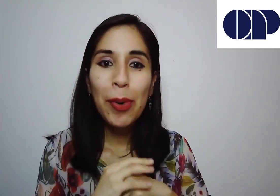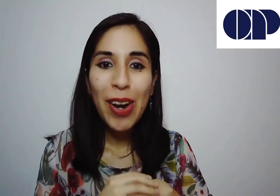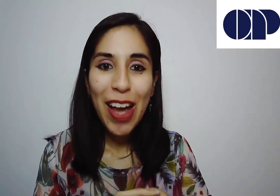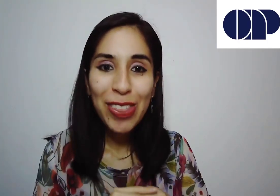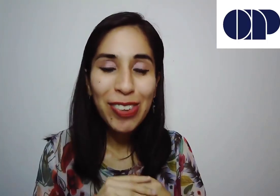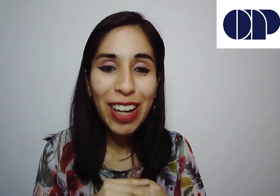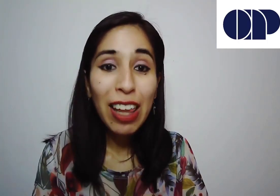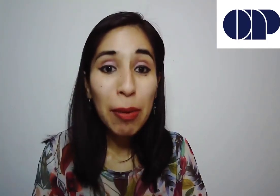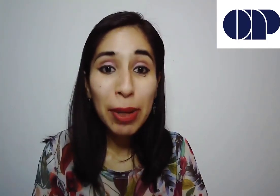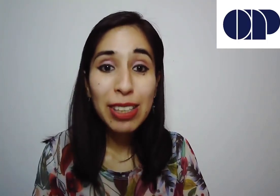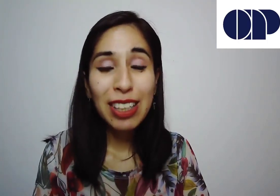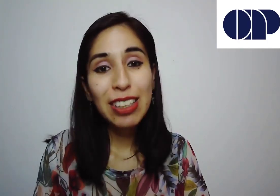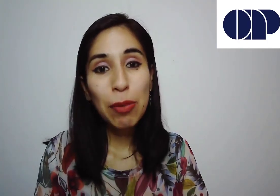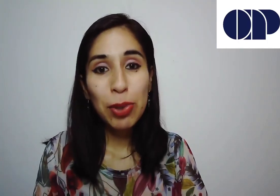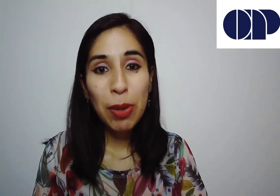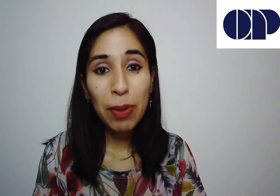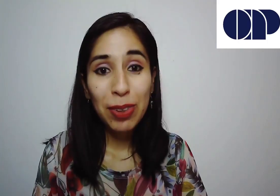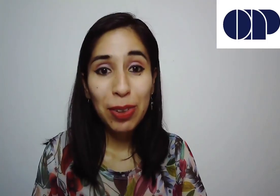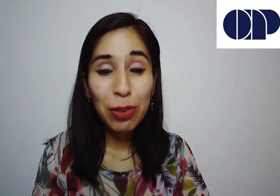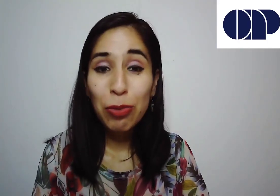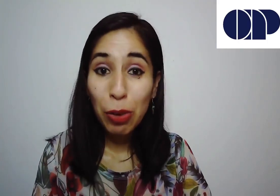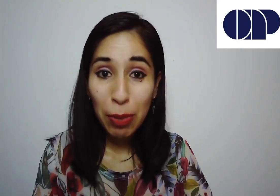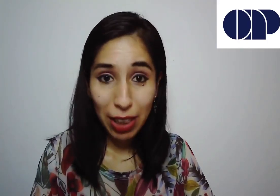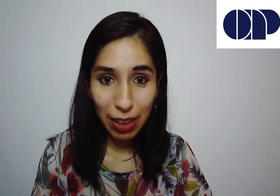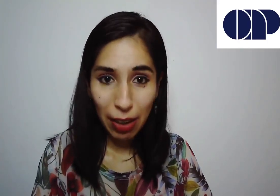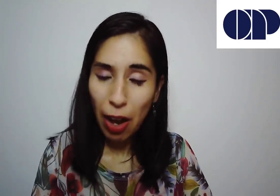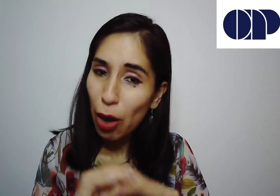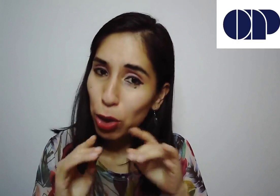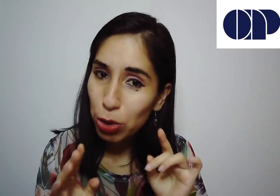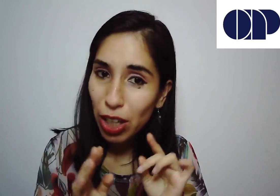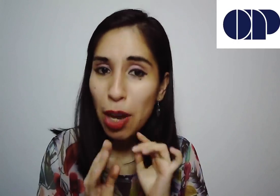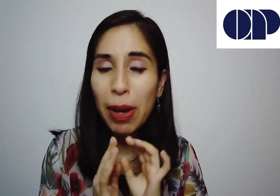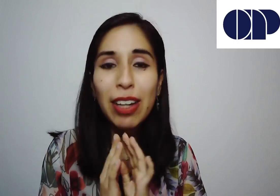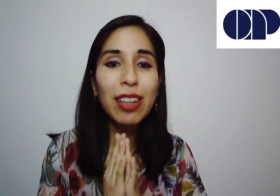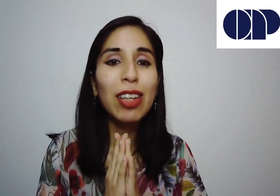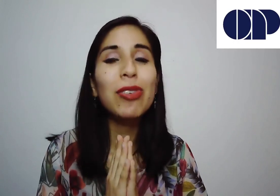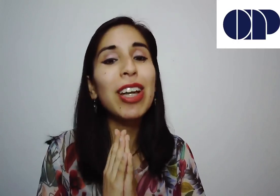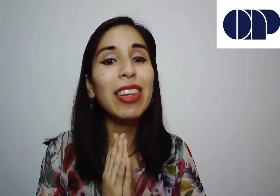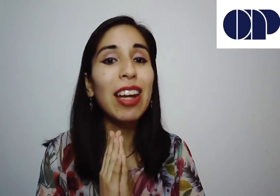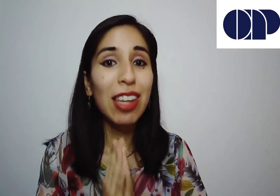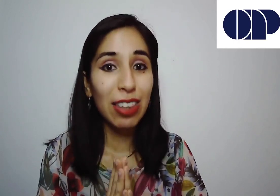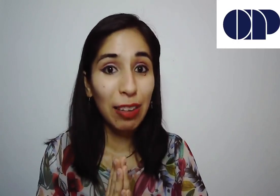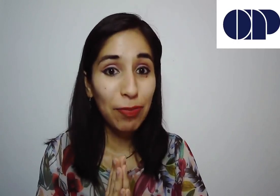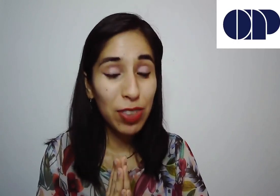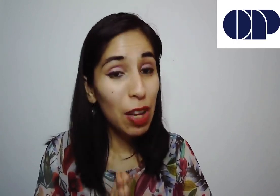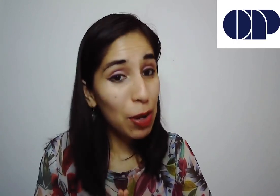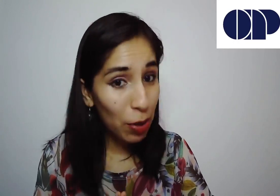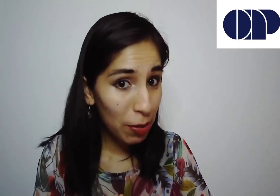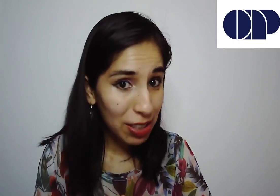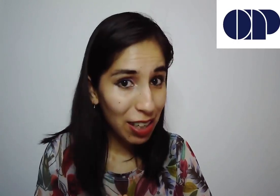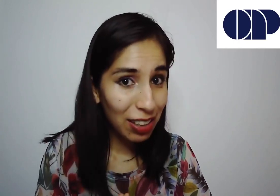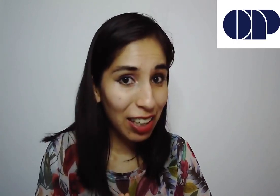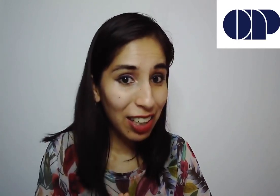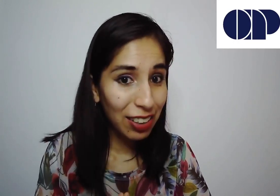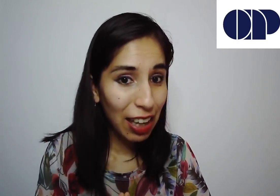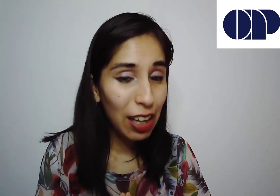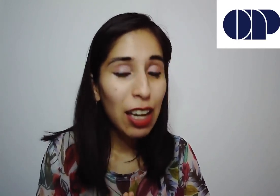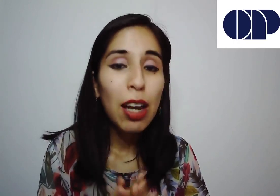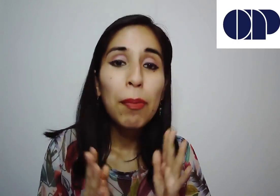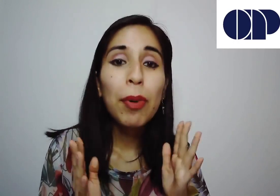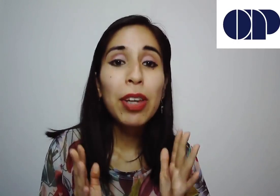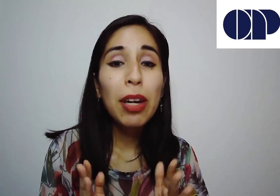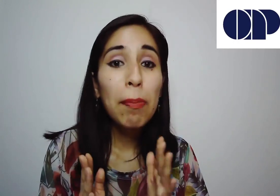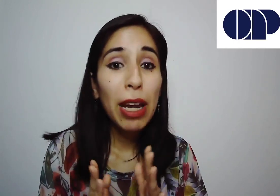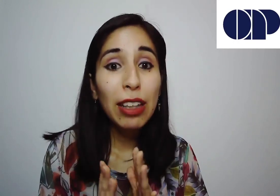volando cada vez que estamos aprendiendo informática ahora ustedes van a tener una tarea saben cuál va a ser la tarea